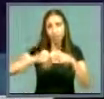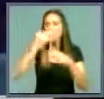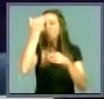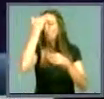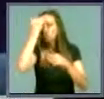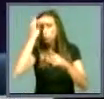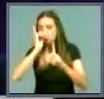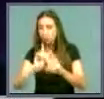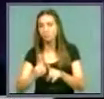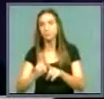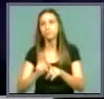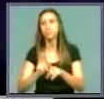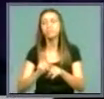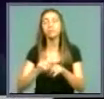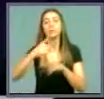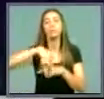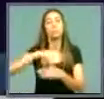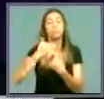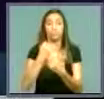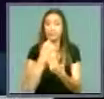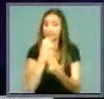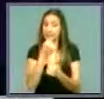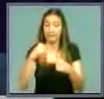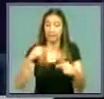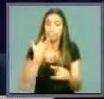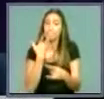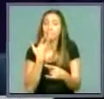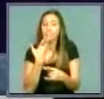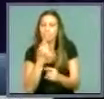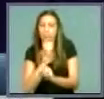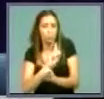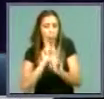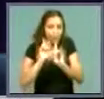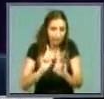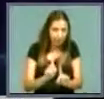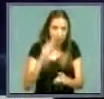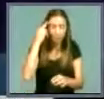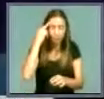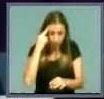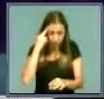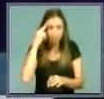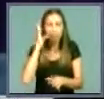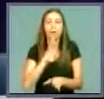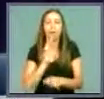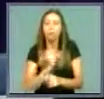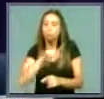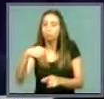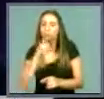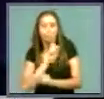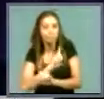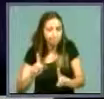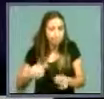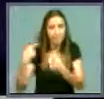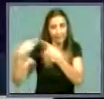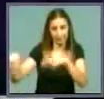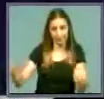argentina, y que podamos expresar lo que nos gusta y lo que no nos gusta con respeto, con tolerancia, jerarquizando esto,